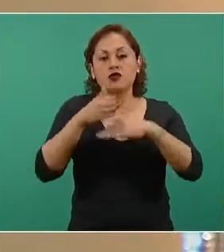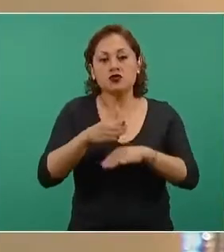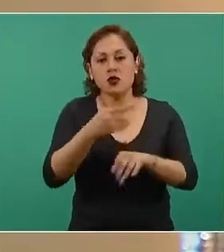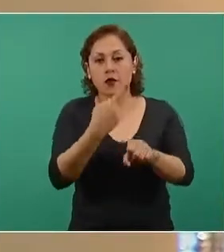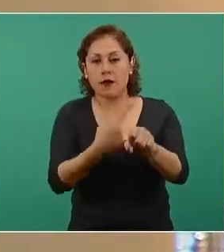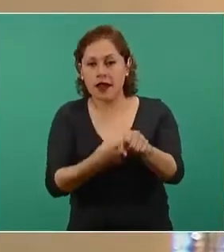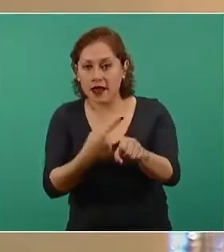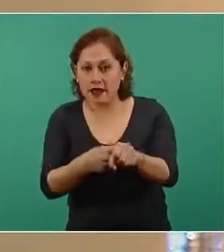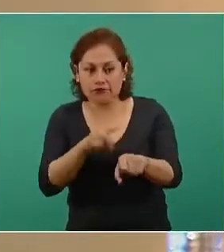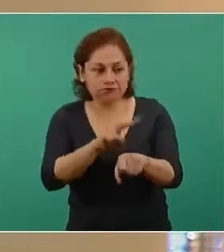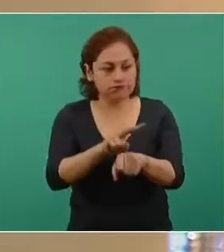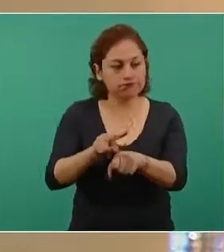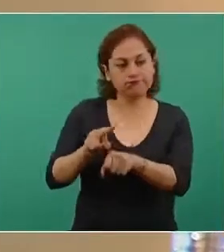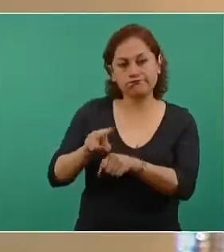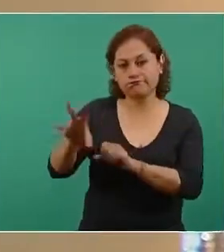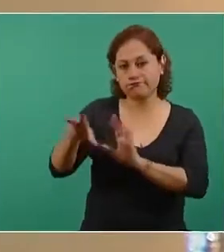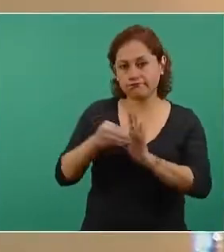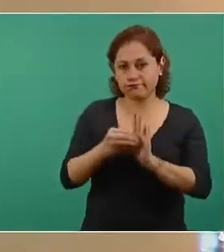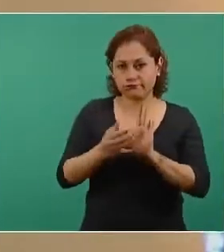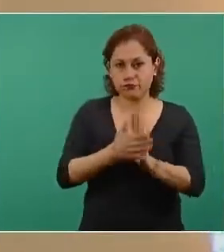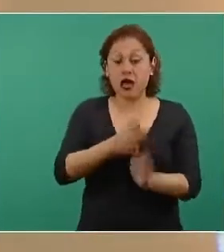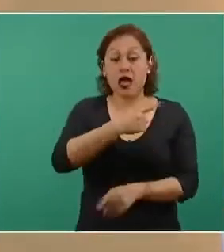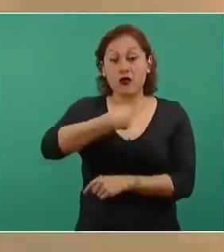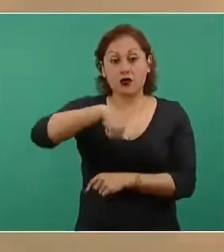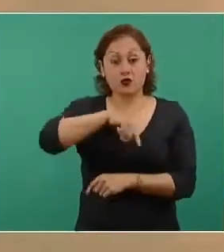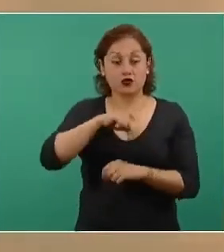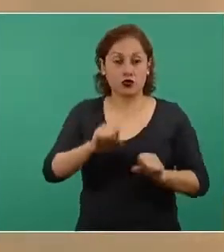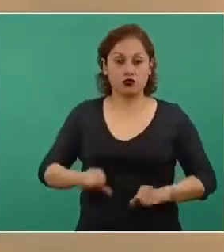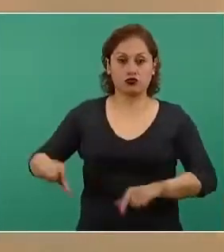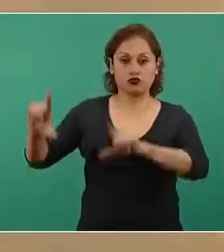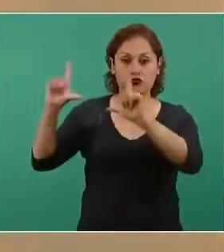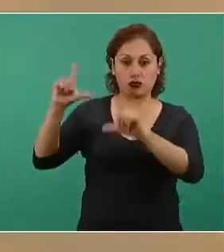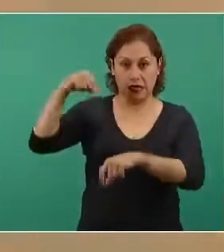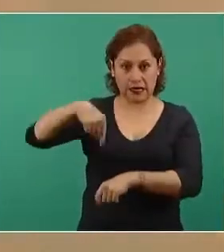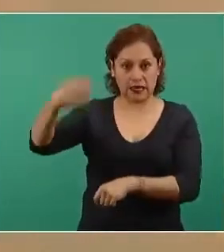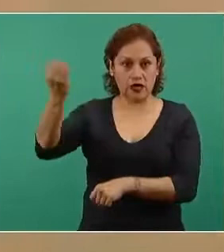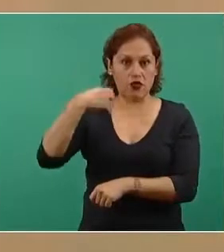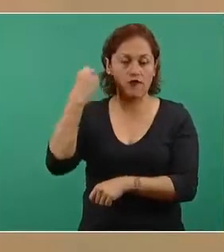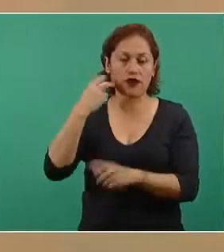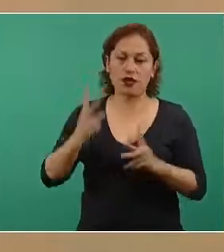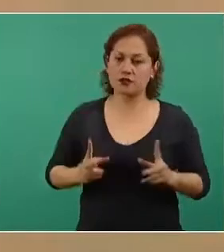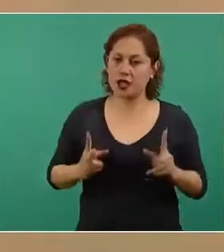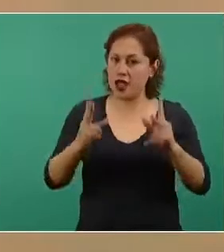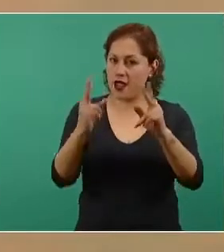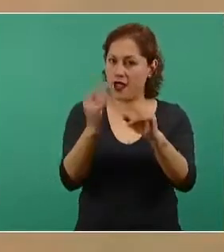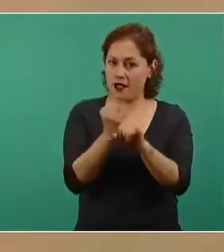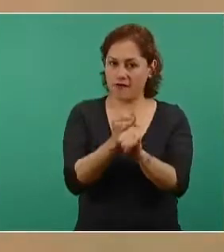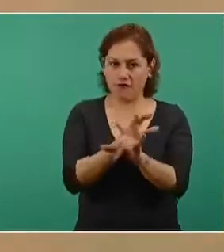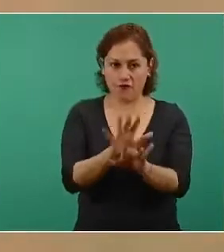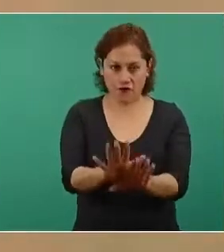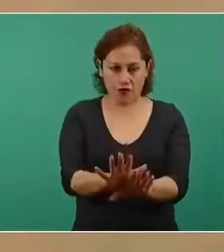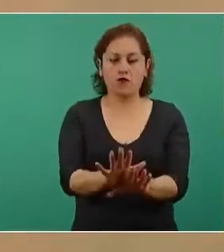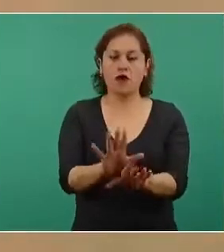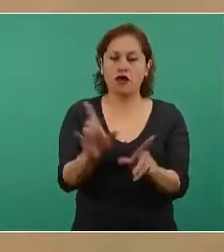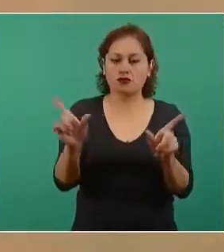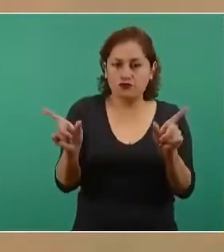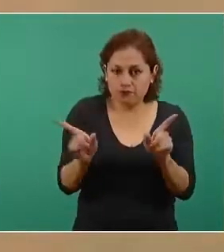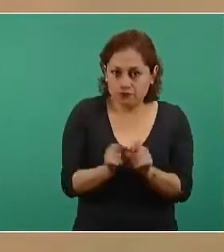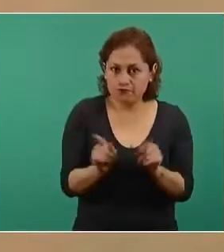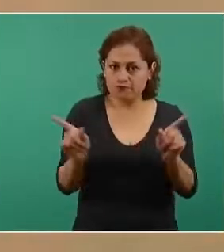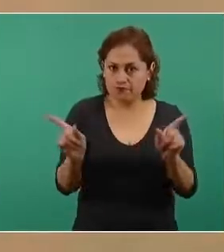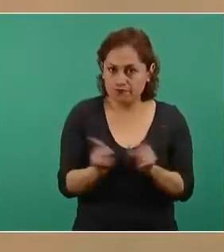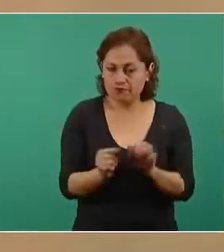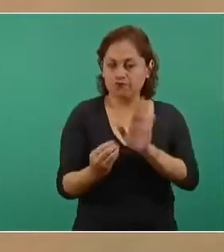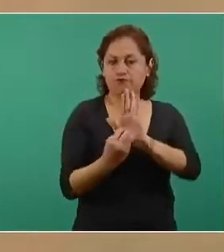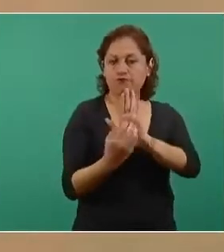epidemiológica, pues este extracto que nosotros tenemos en la conferencia pues solo es parte de la información que la Dirección General de Epidemiología o